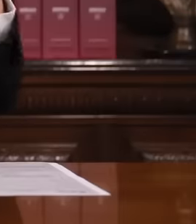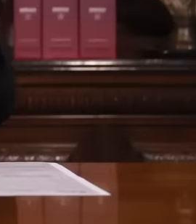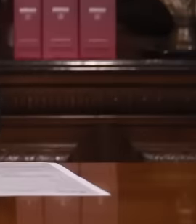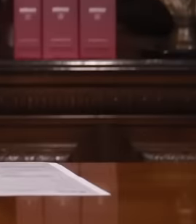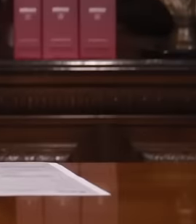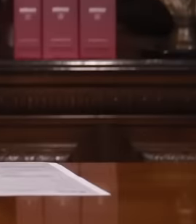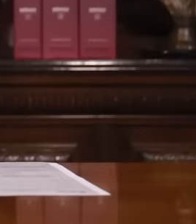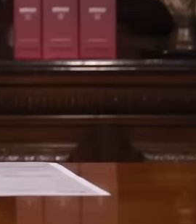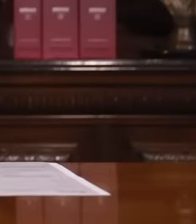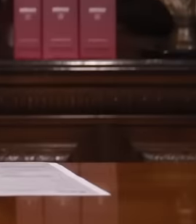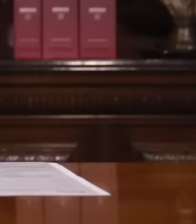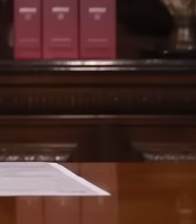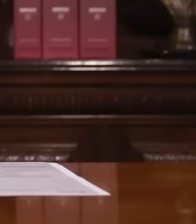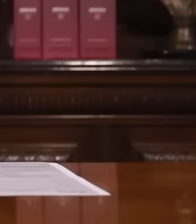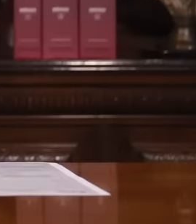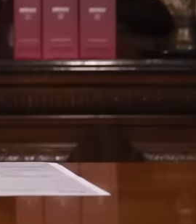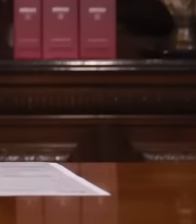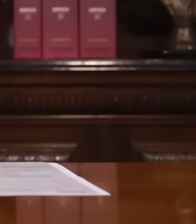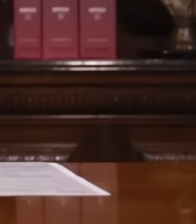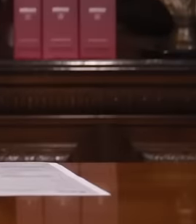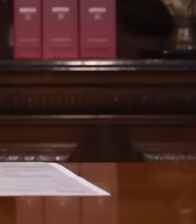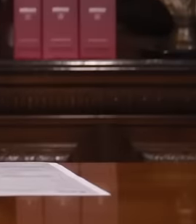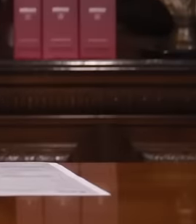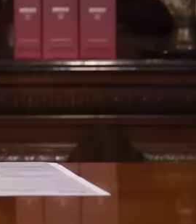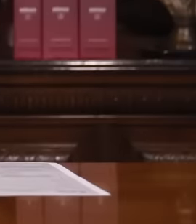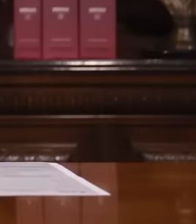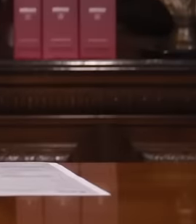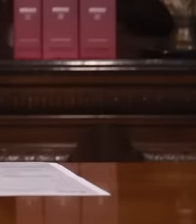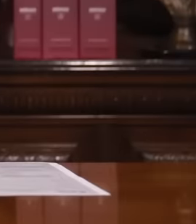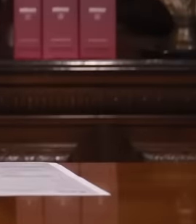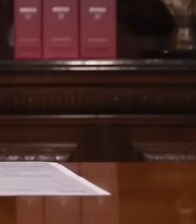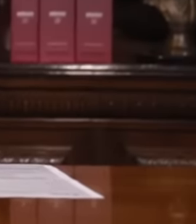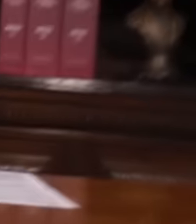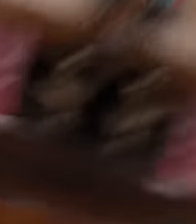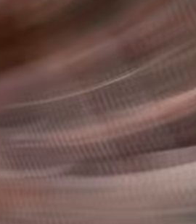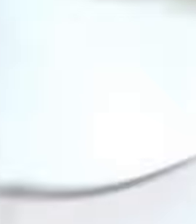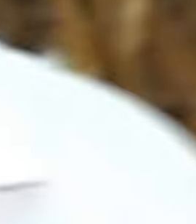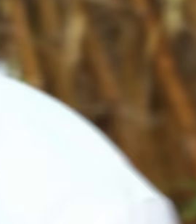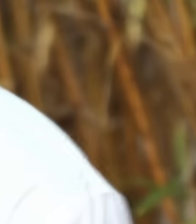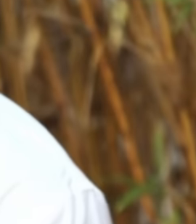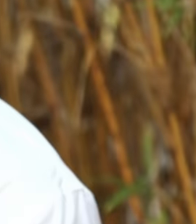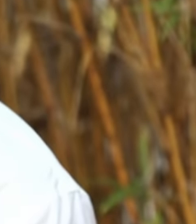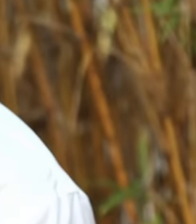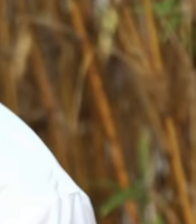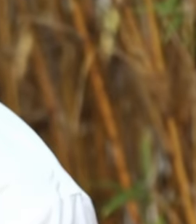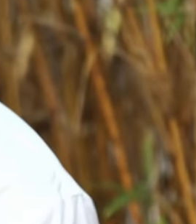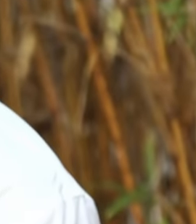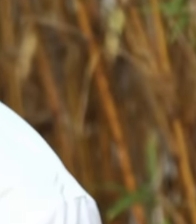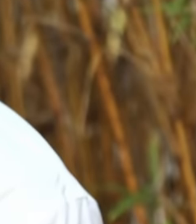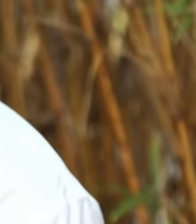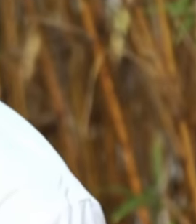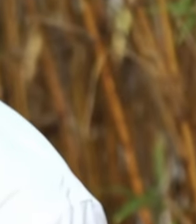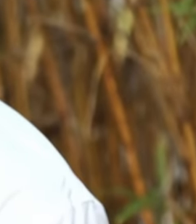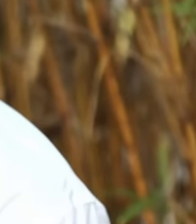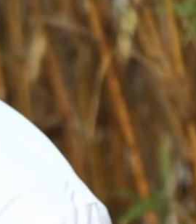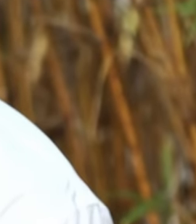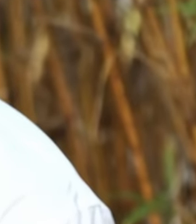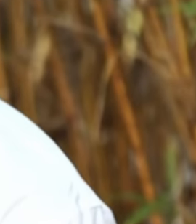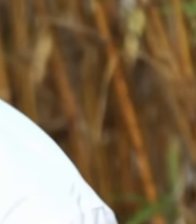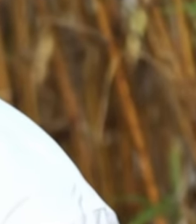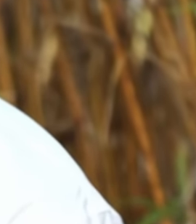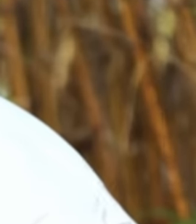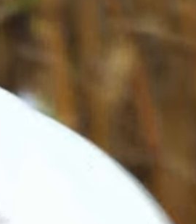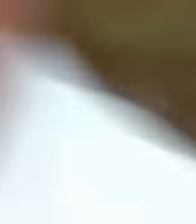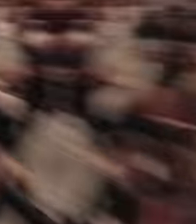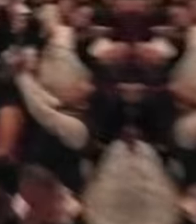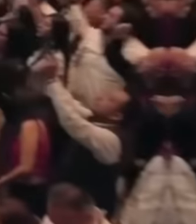periodista sobre su reportaje de narcopresidente, pero Tim Golden nunca respondió. Y más que en México